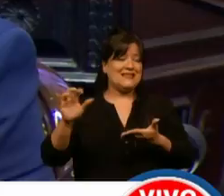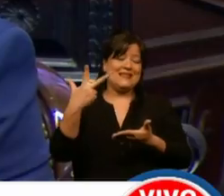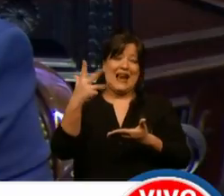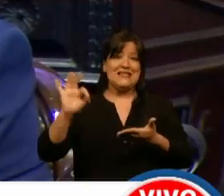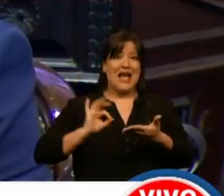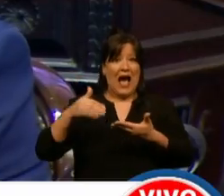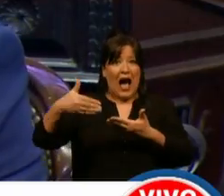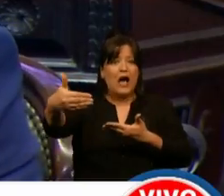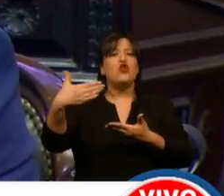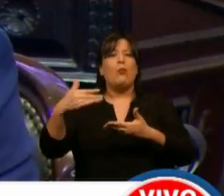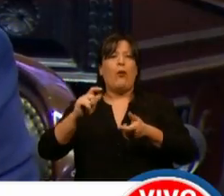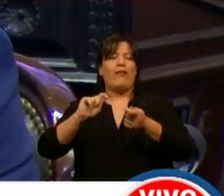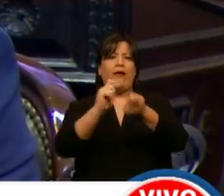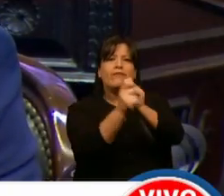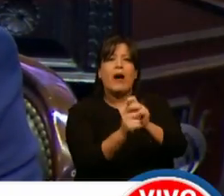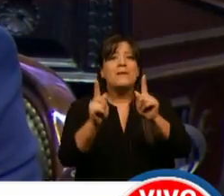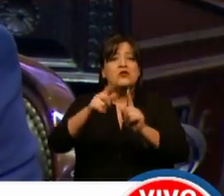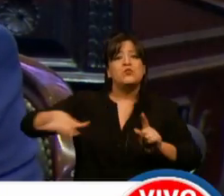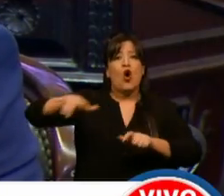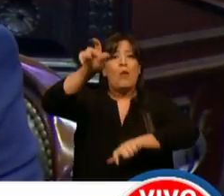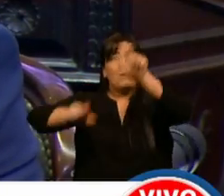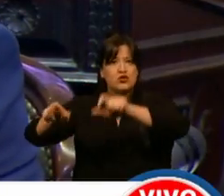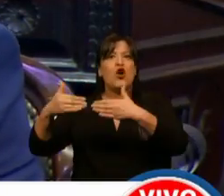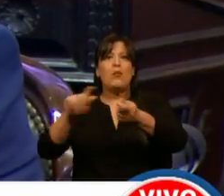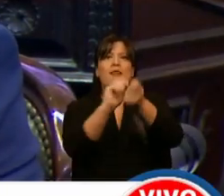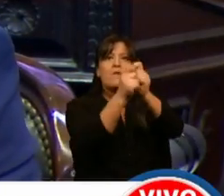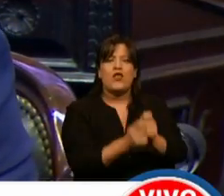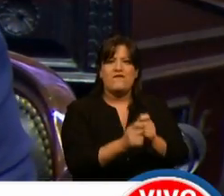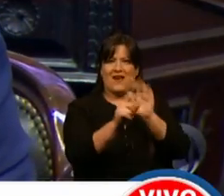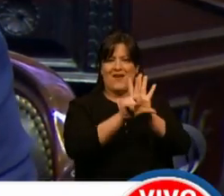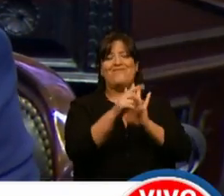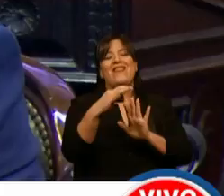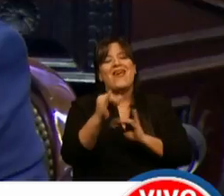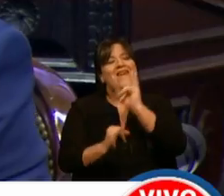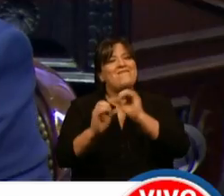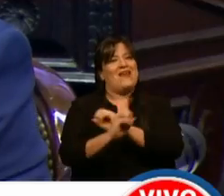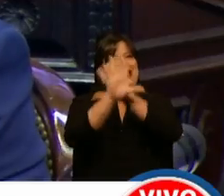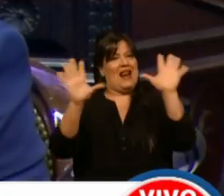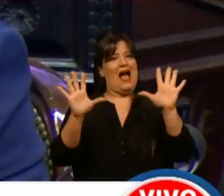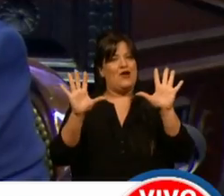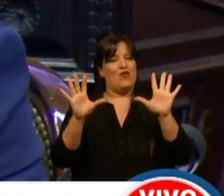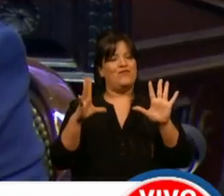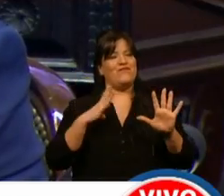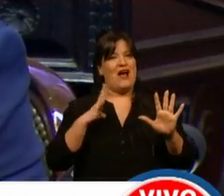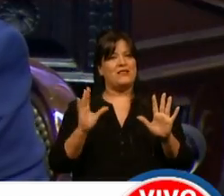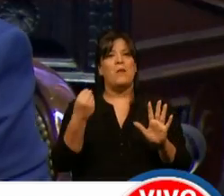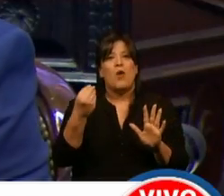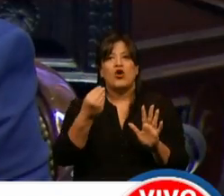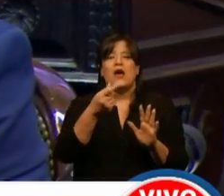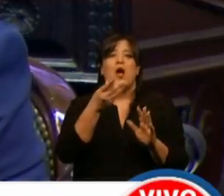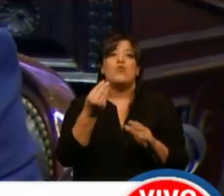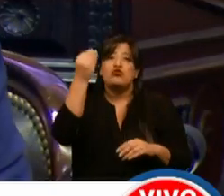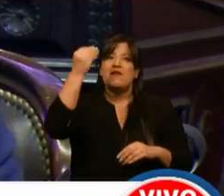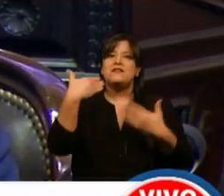zona inclusive los beneficiarios cosa que debería ser un poco más transparente porque si no podría ser utilizado en muchos casos con